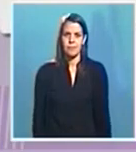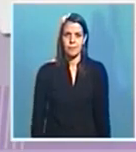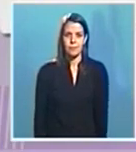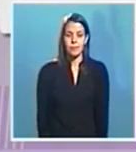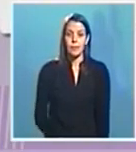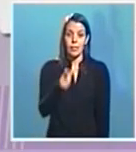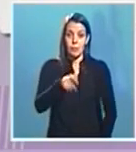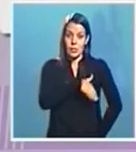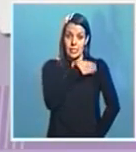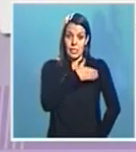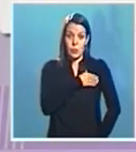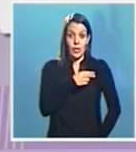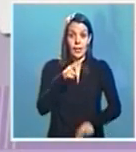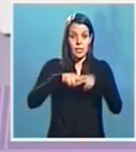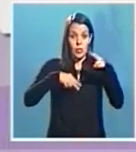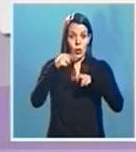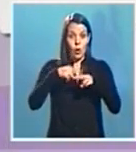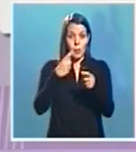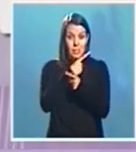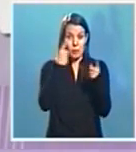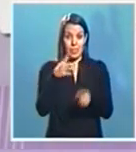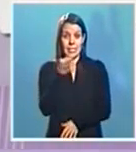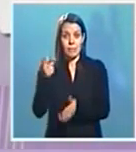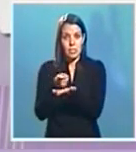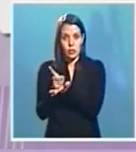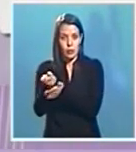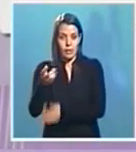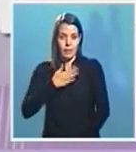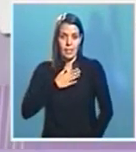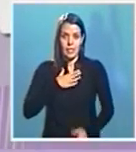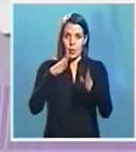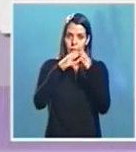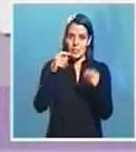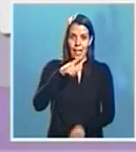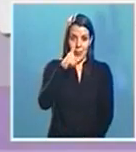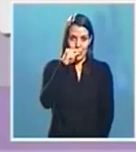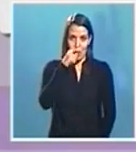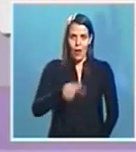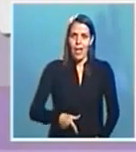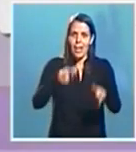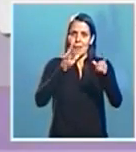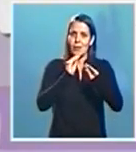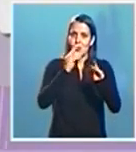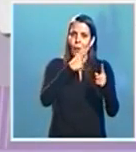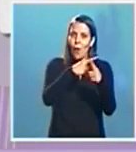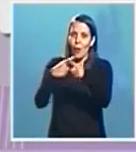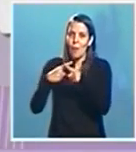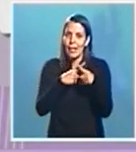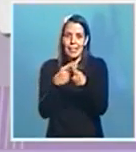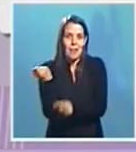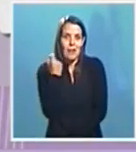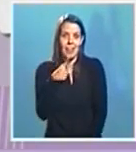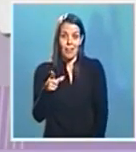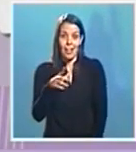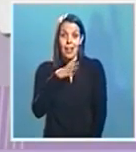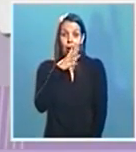Os estudantes de Obras Públicas e Topografía do campus de Lugo deixarán de compartir instalacións cos alumnos da Escola Superior Politécnica.